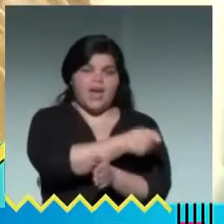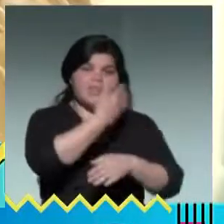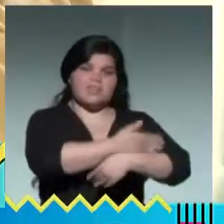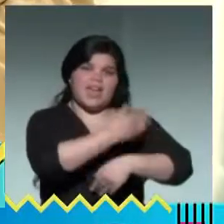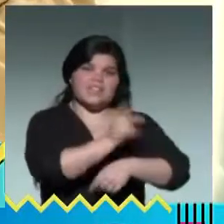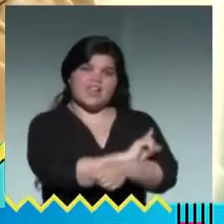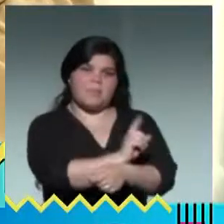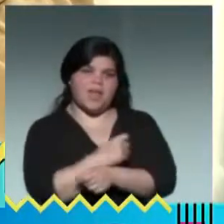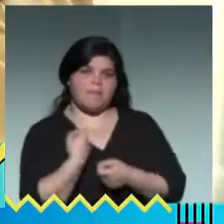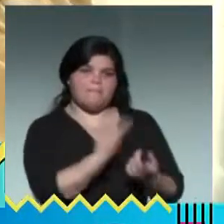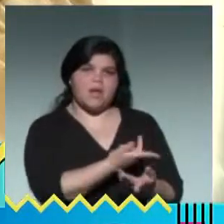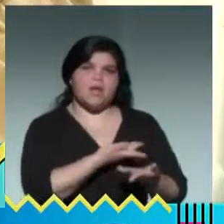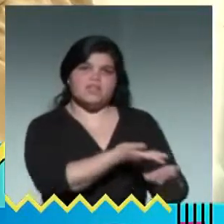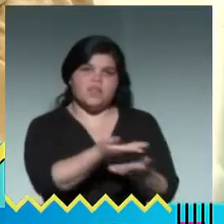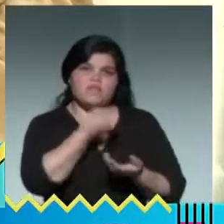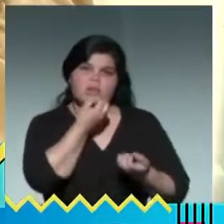que se busca es hacer un